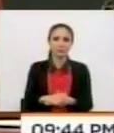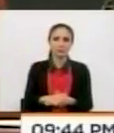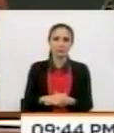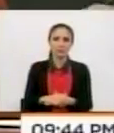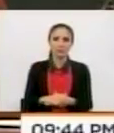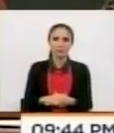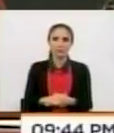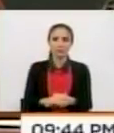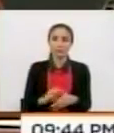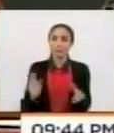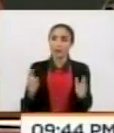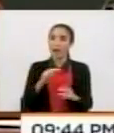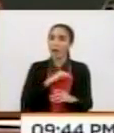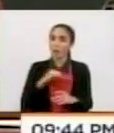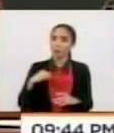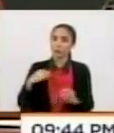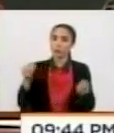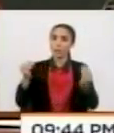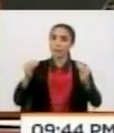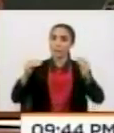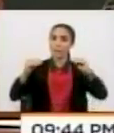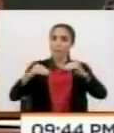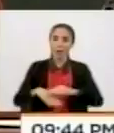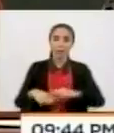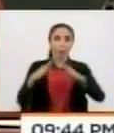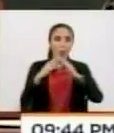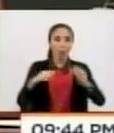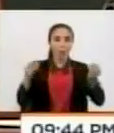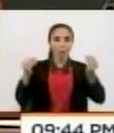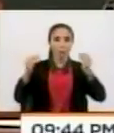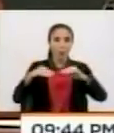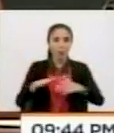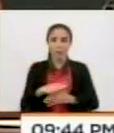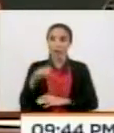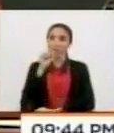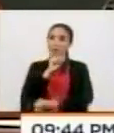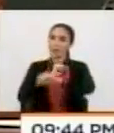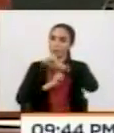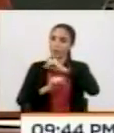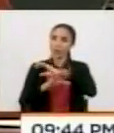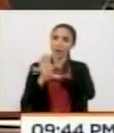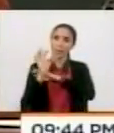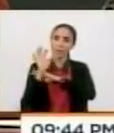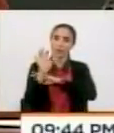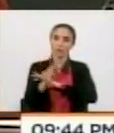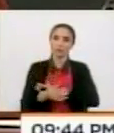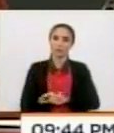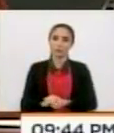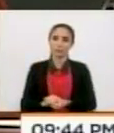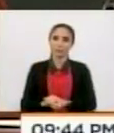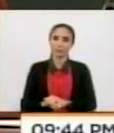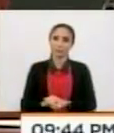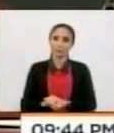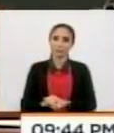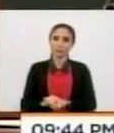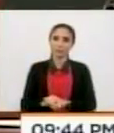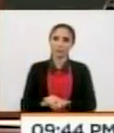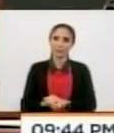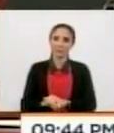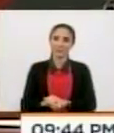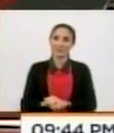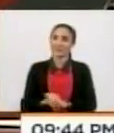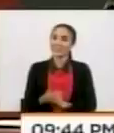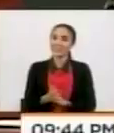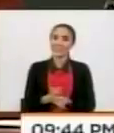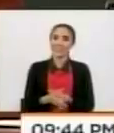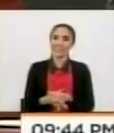Así que nosotros tenemos que multiplicar todas las ventanas para defender la verdad de Venezuela. En Venezuela nos podemos defender, más o menos nos